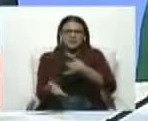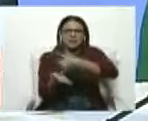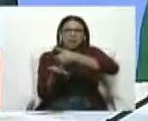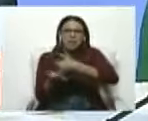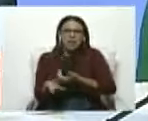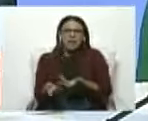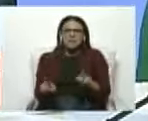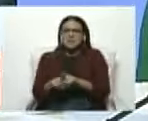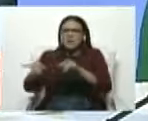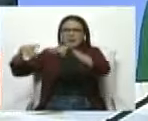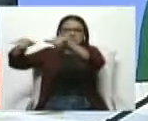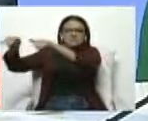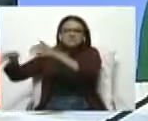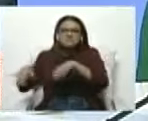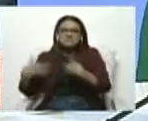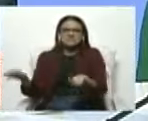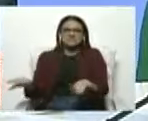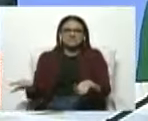pasan.